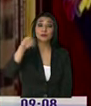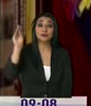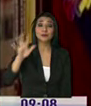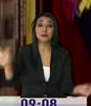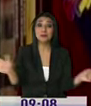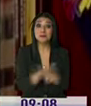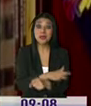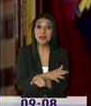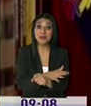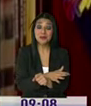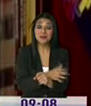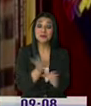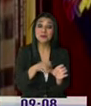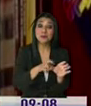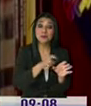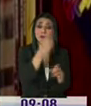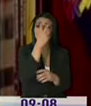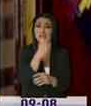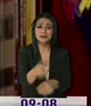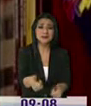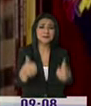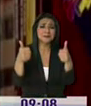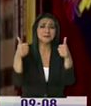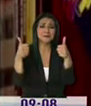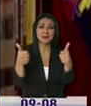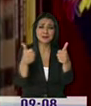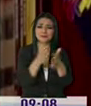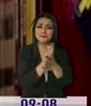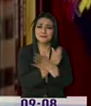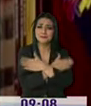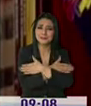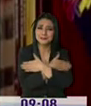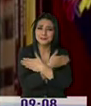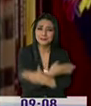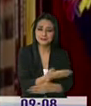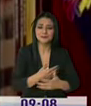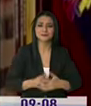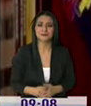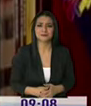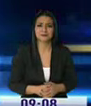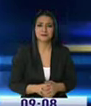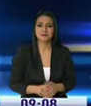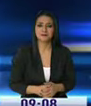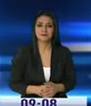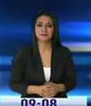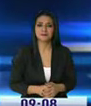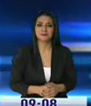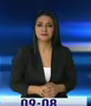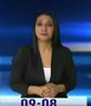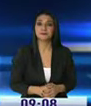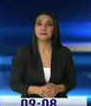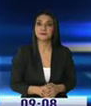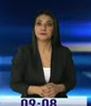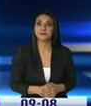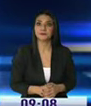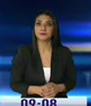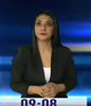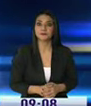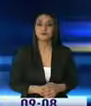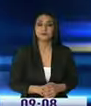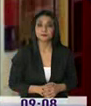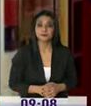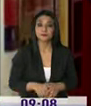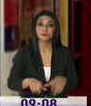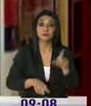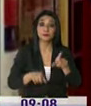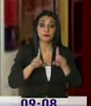95% de ocupación en sus instalaciones. Enhorabuena por ellos, enhorabuena por el turismo. Balance feriados. Hay